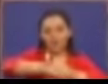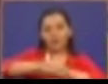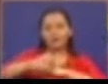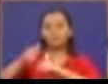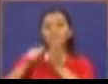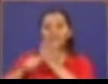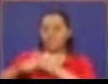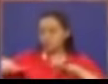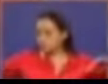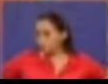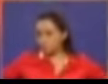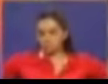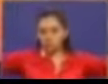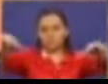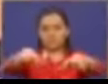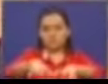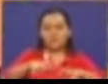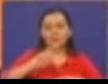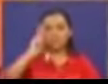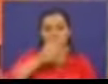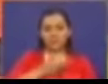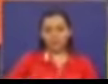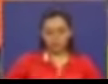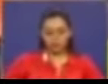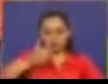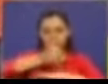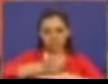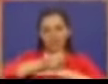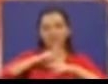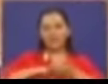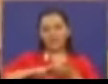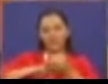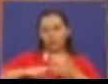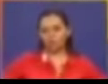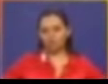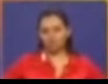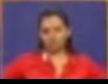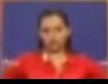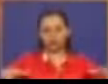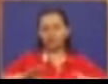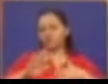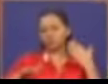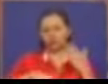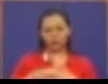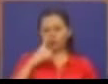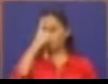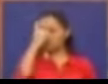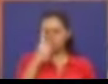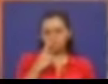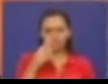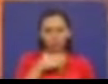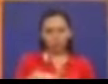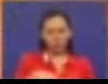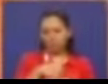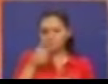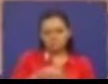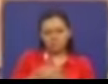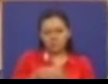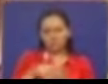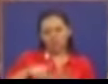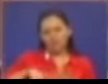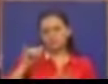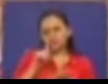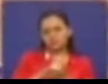gabinete son tremendamente productivas porque todas las inquietudes, etcétera, se resuelven la inmensa mayoría ahí mismo. O ya